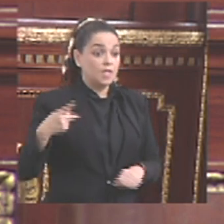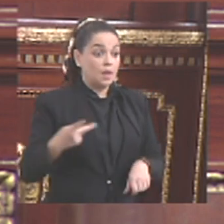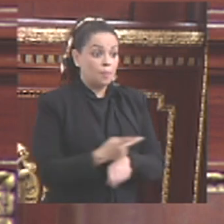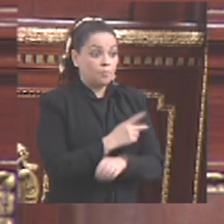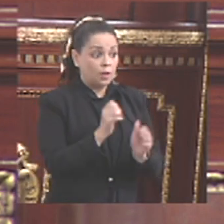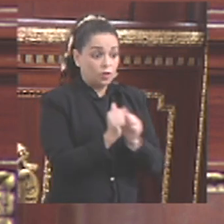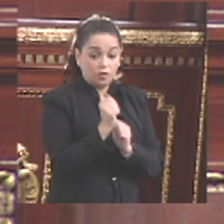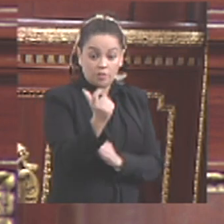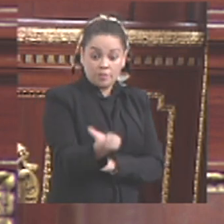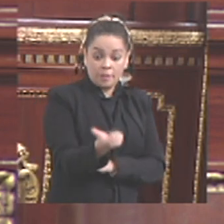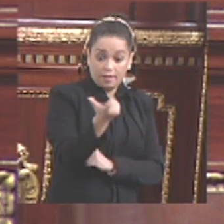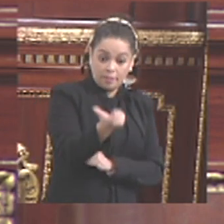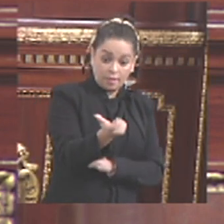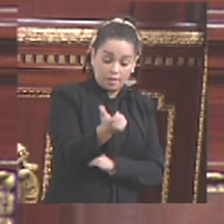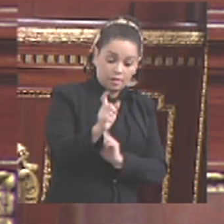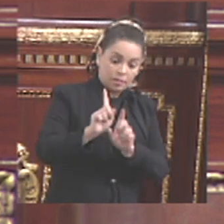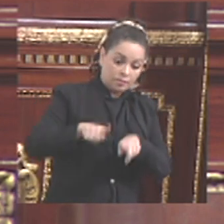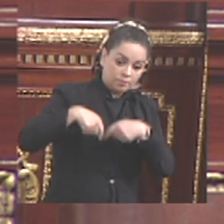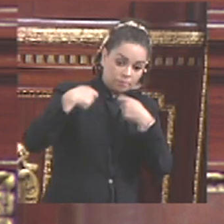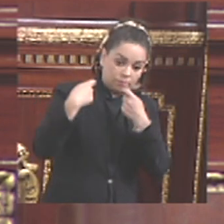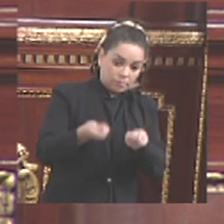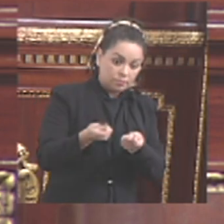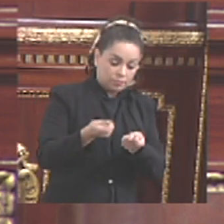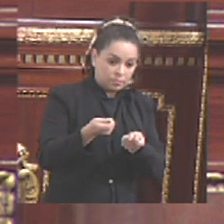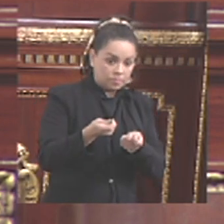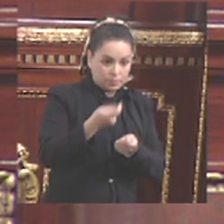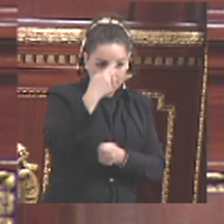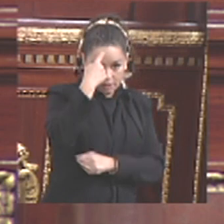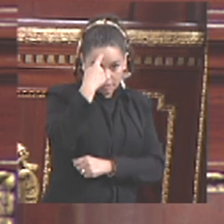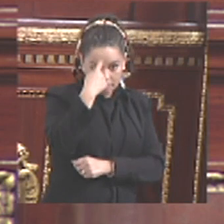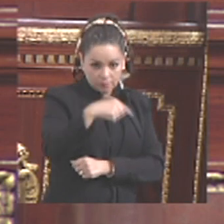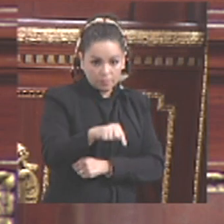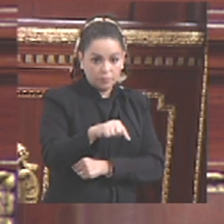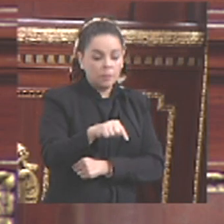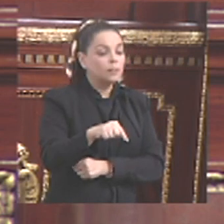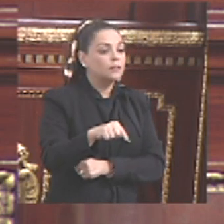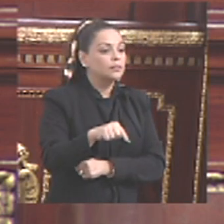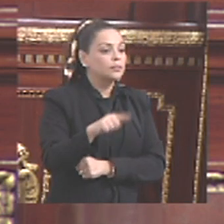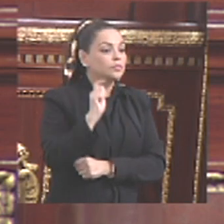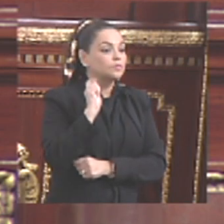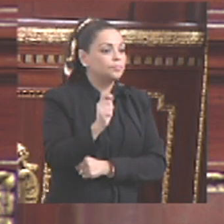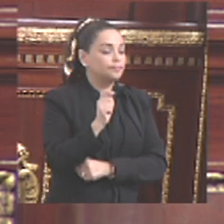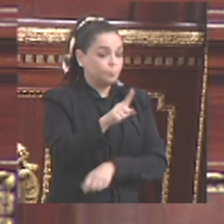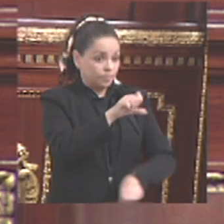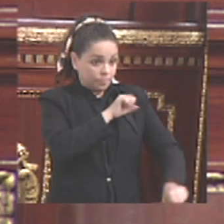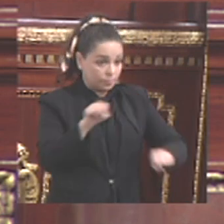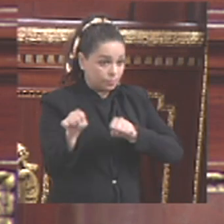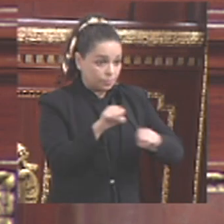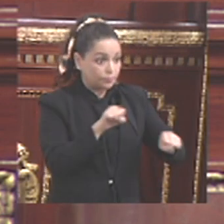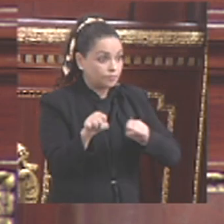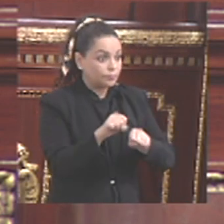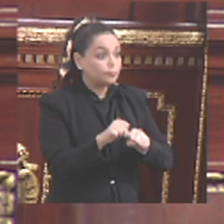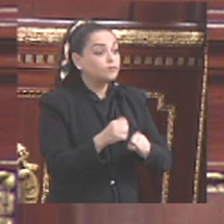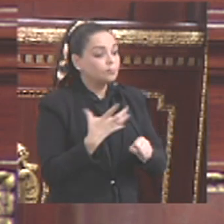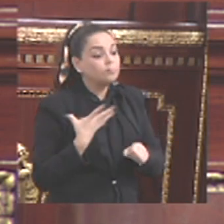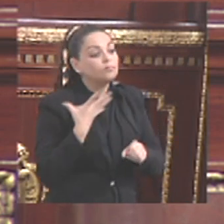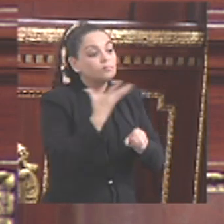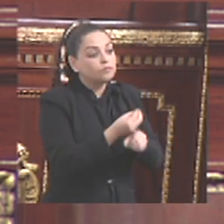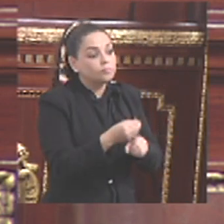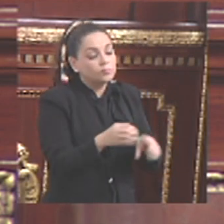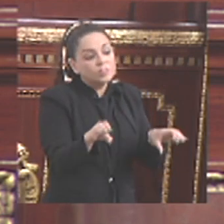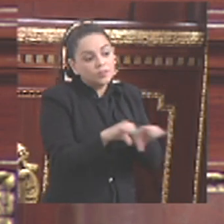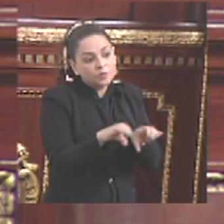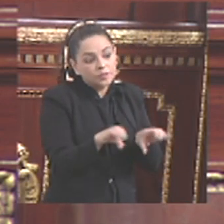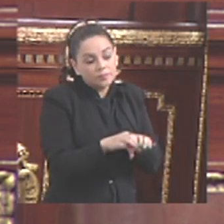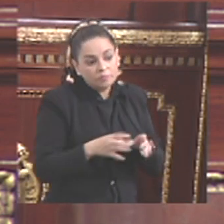recursos destinados para mitigar los efectos producidos por el fenómeno natural perturbador, como es el caso de los